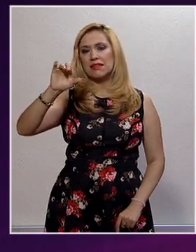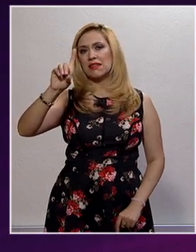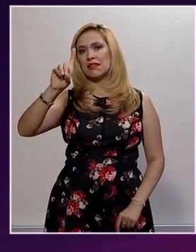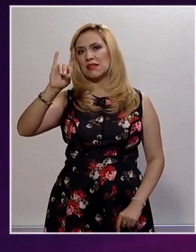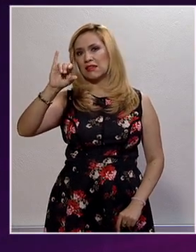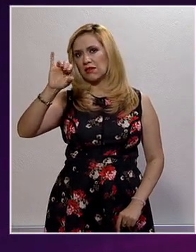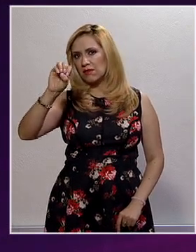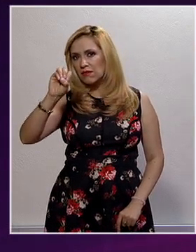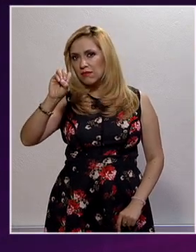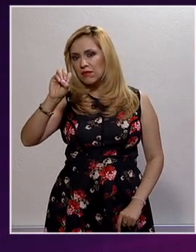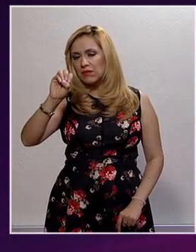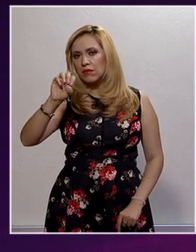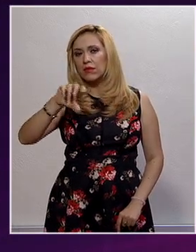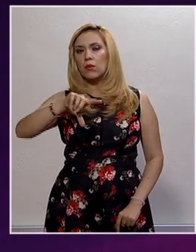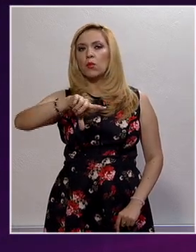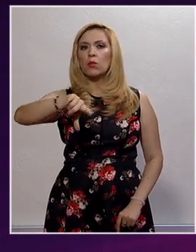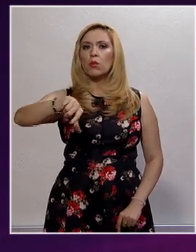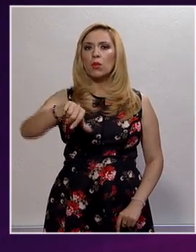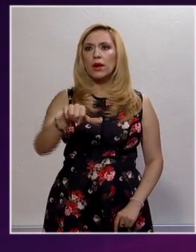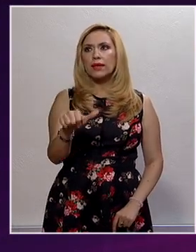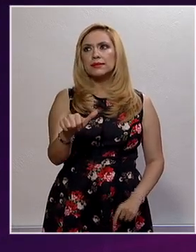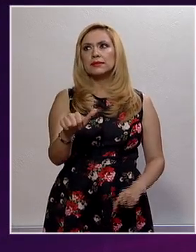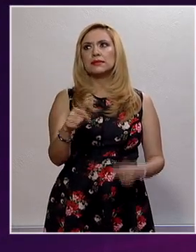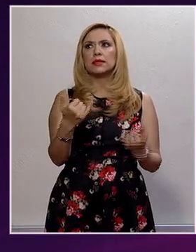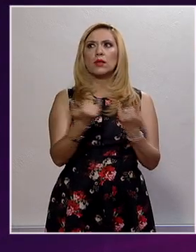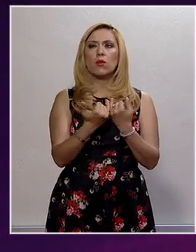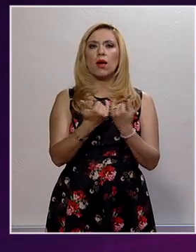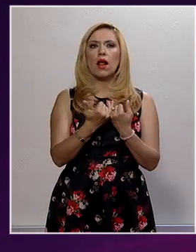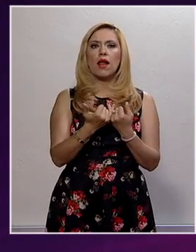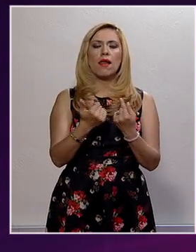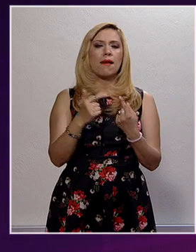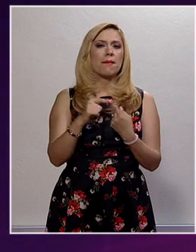pues se ha desarrollado varios como